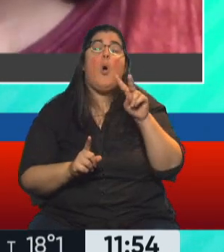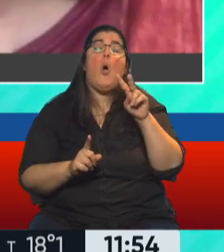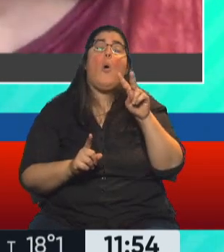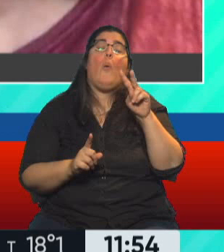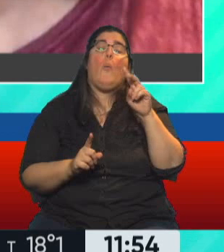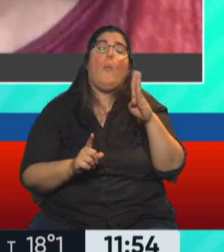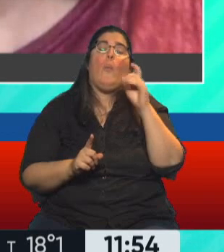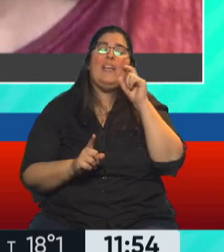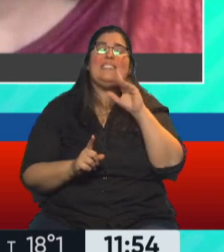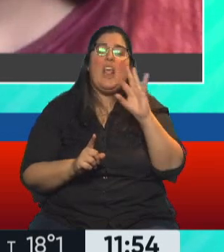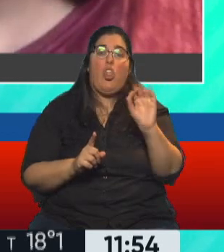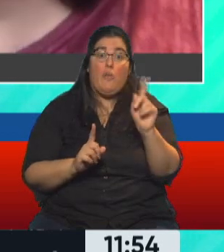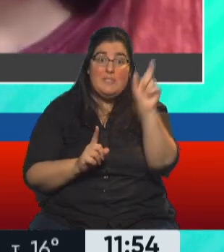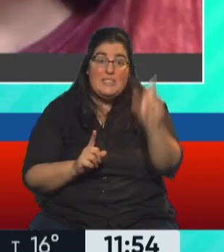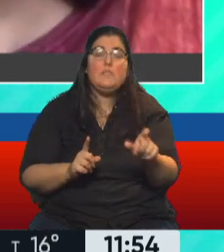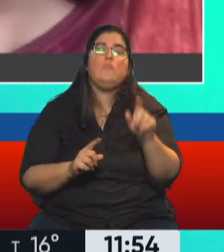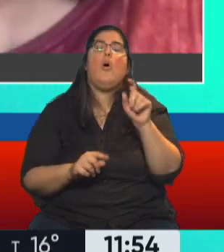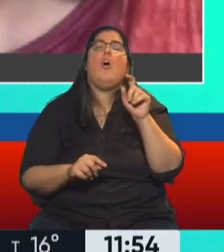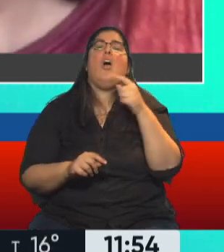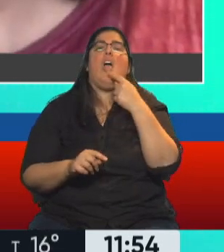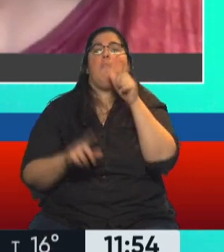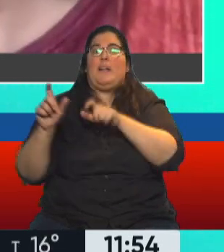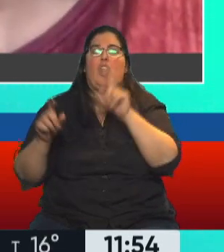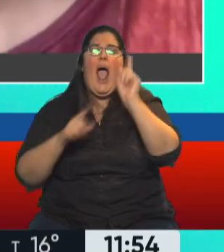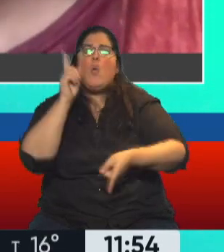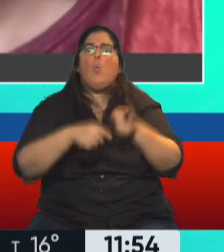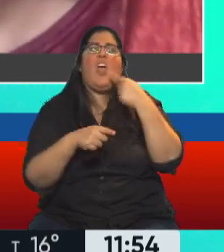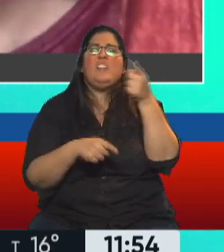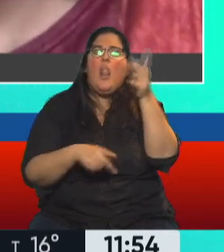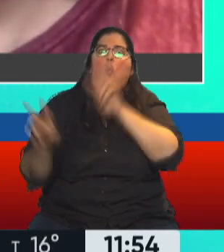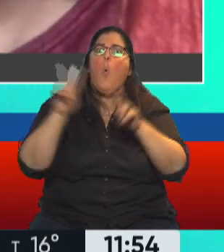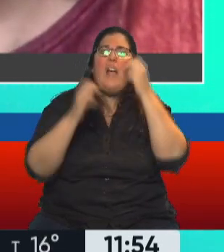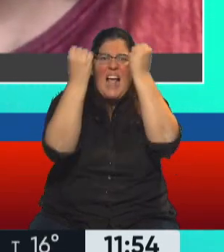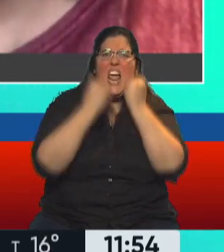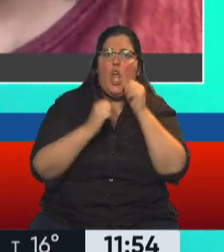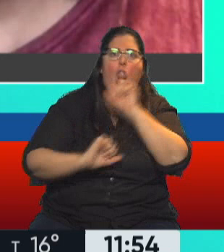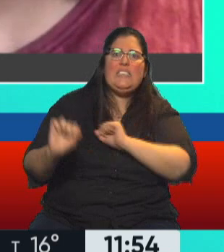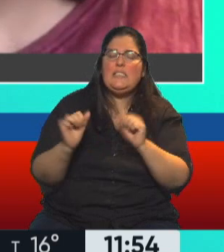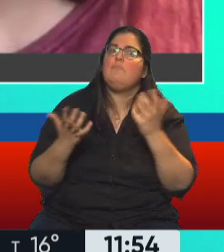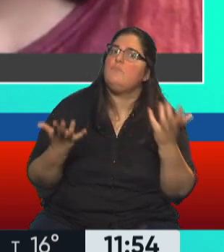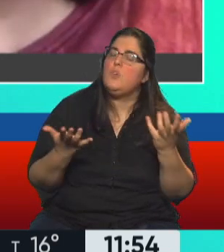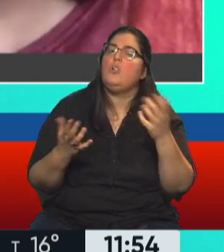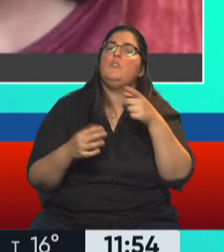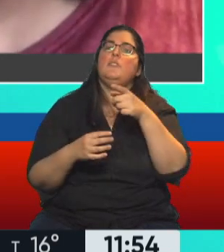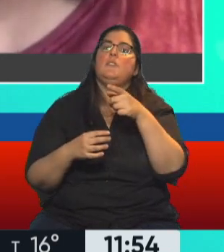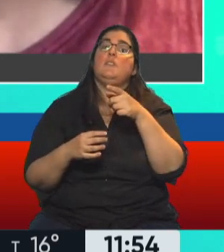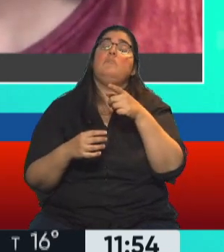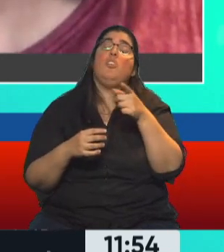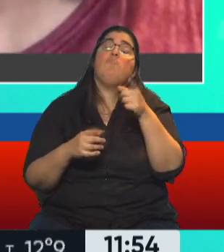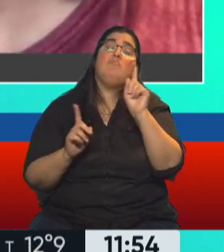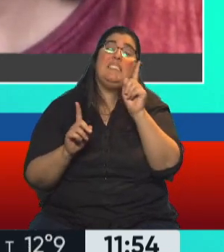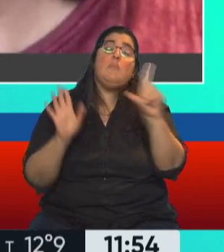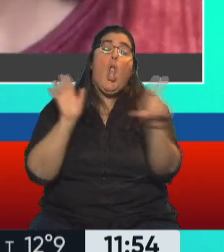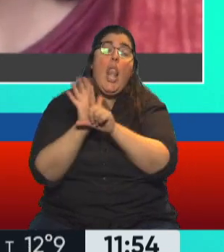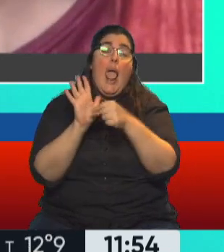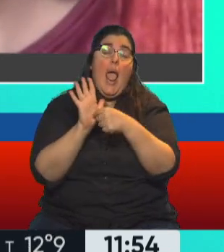por apología al terrorismo, pero hay que realmente empezar por esta ley. O sea, esta ley sí